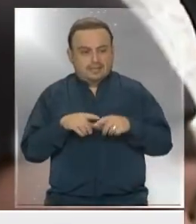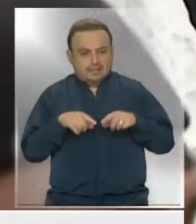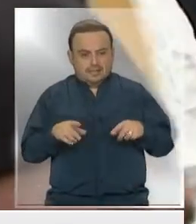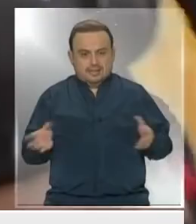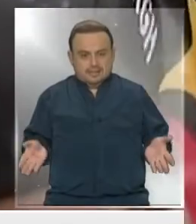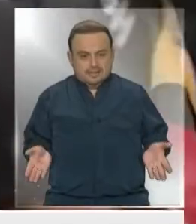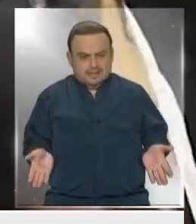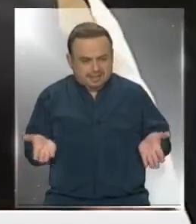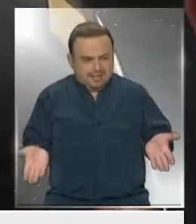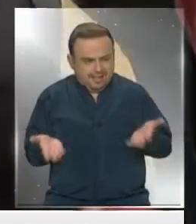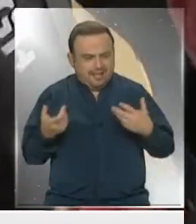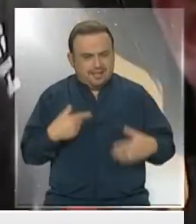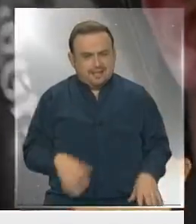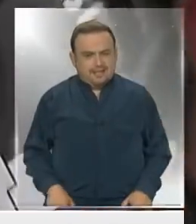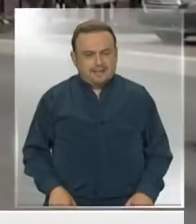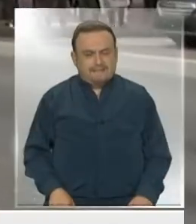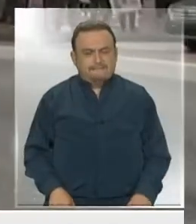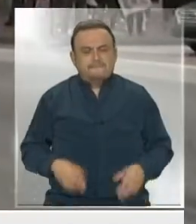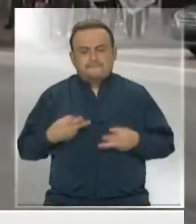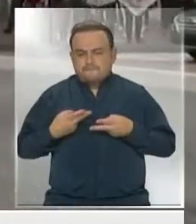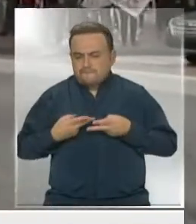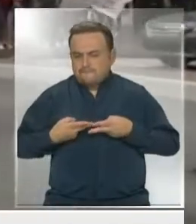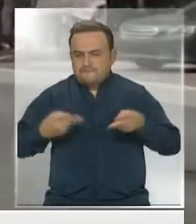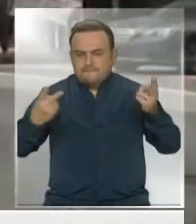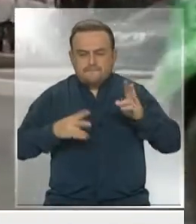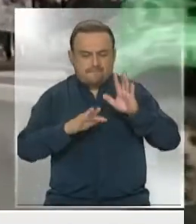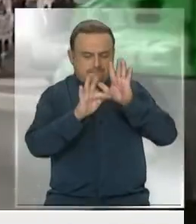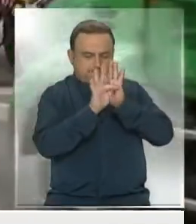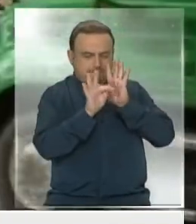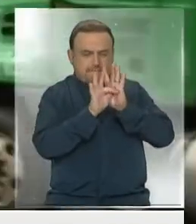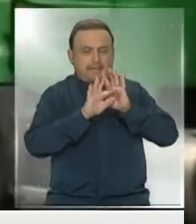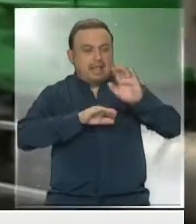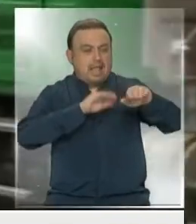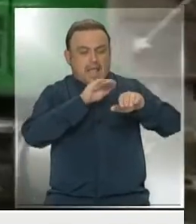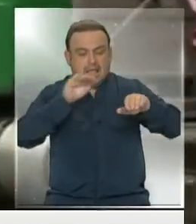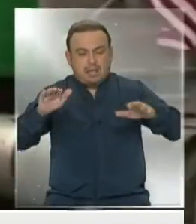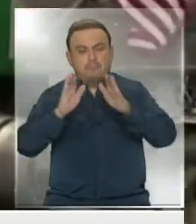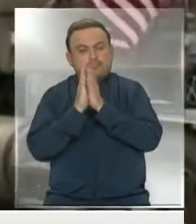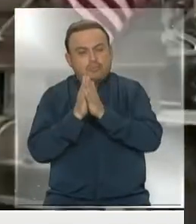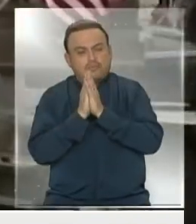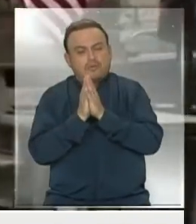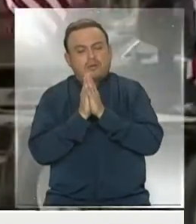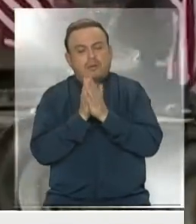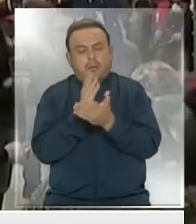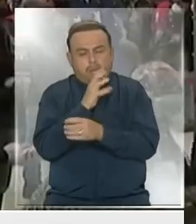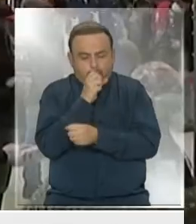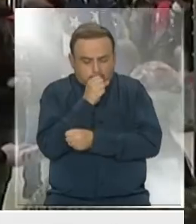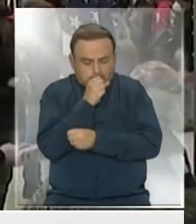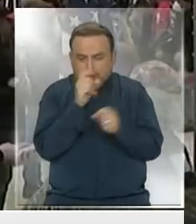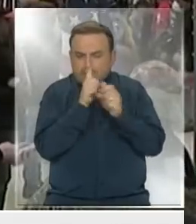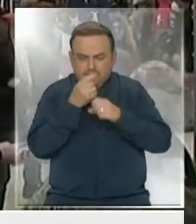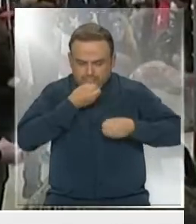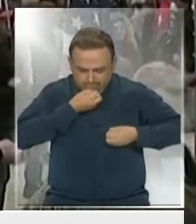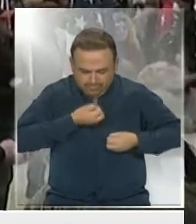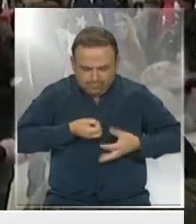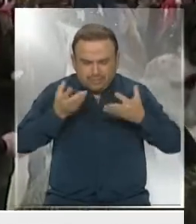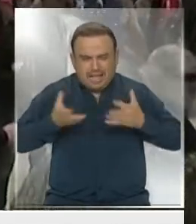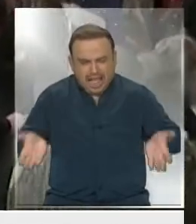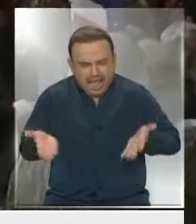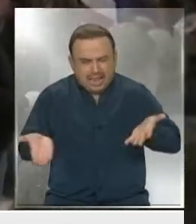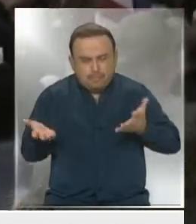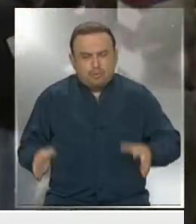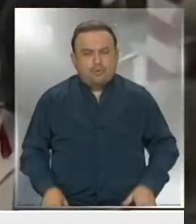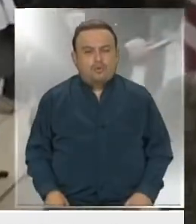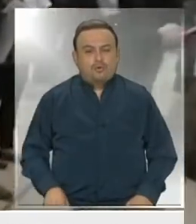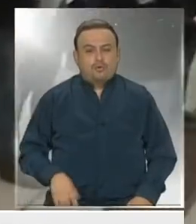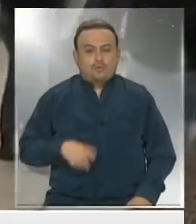estas manifestaciones, publicando algunos tweets donde hacía un llamado a liberar ciertos estados un día después de que